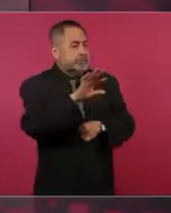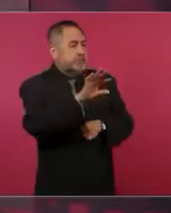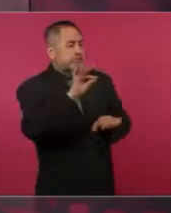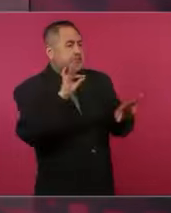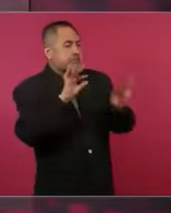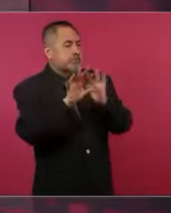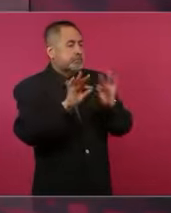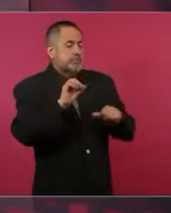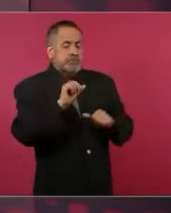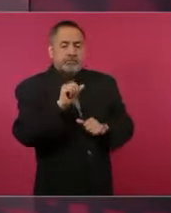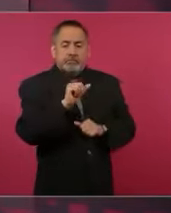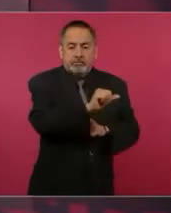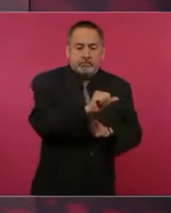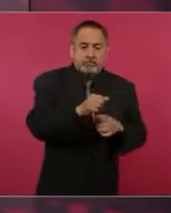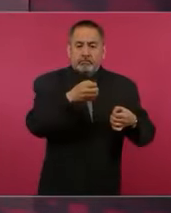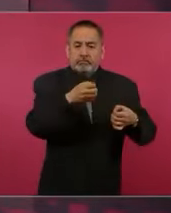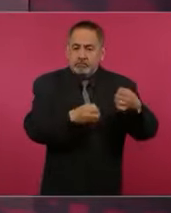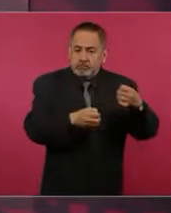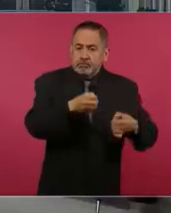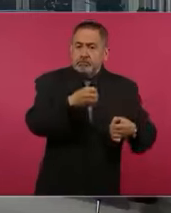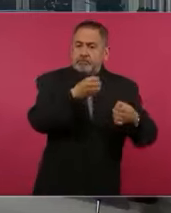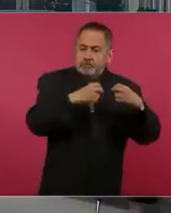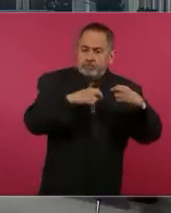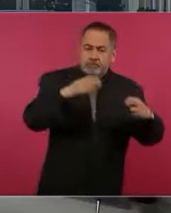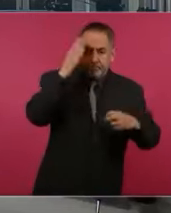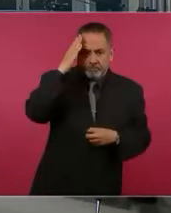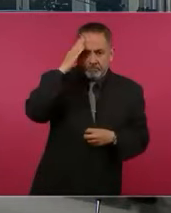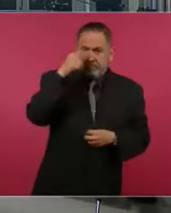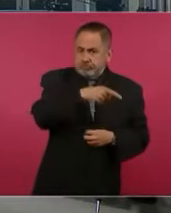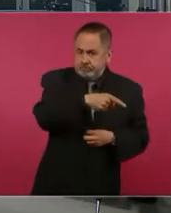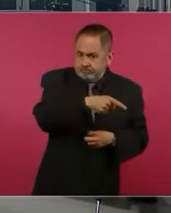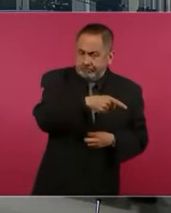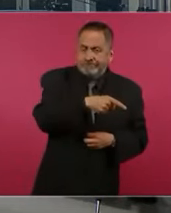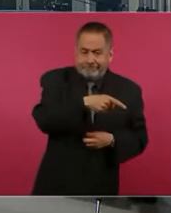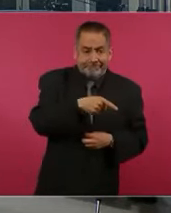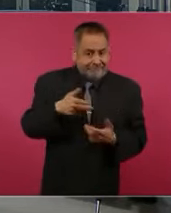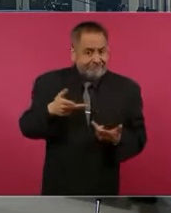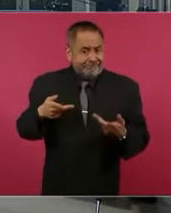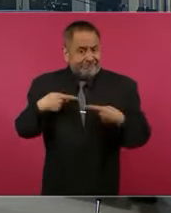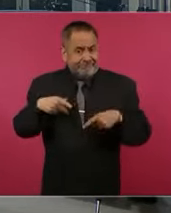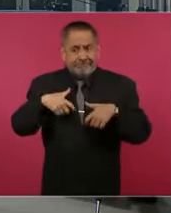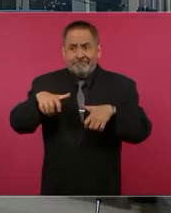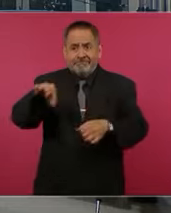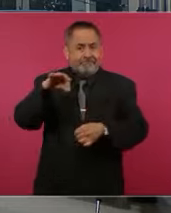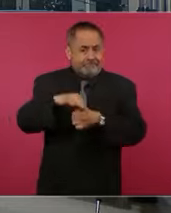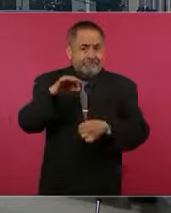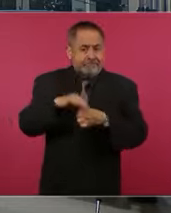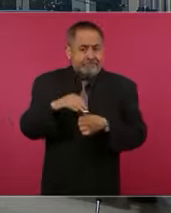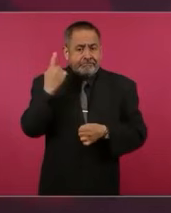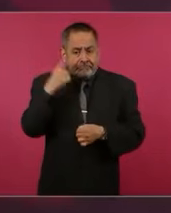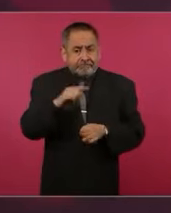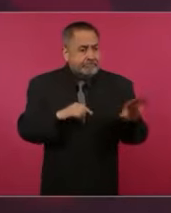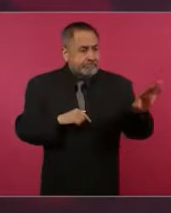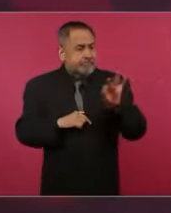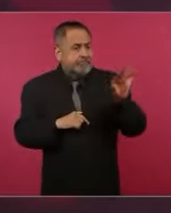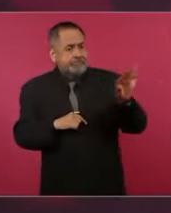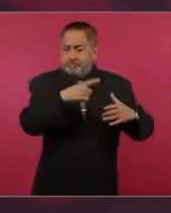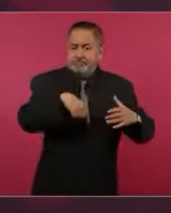a jueces, a los ministros de la Corte,